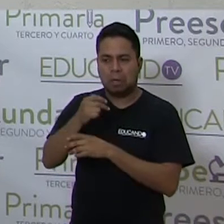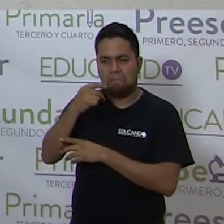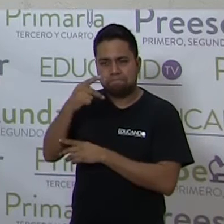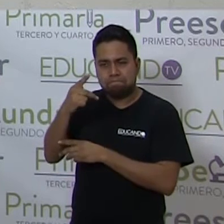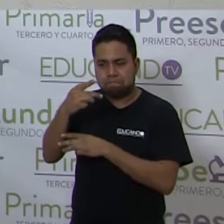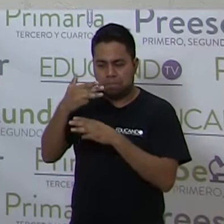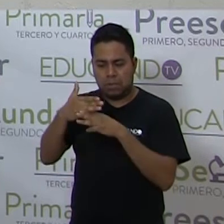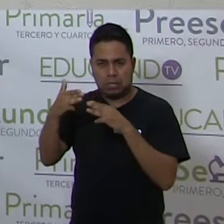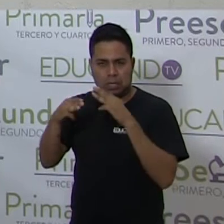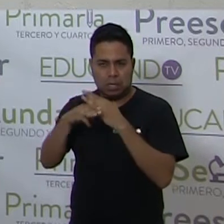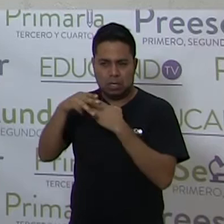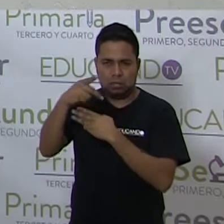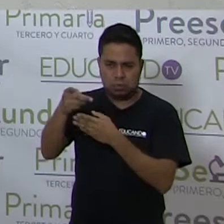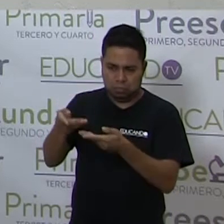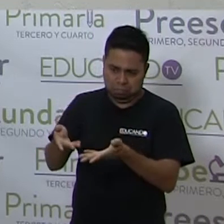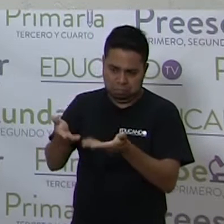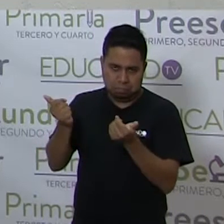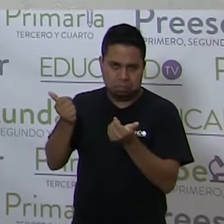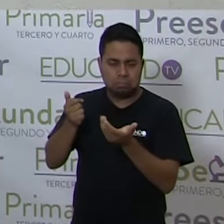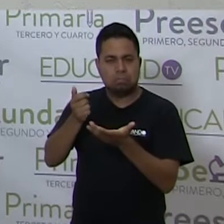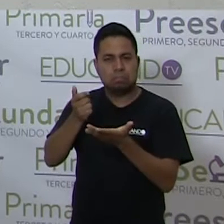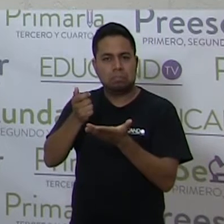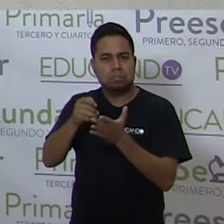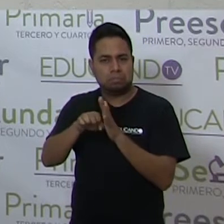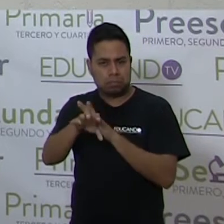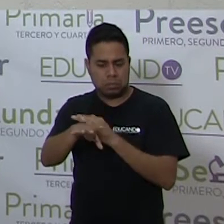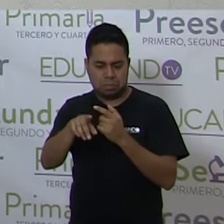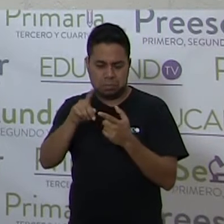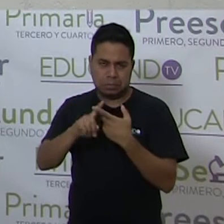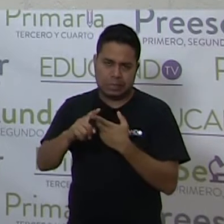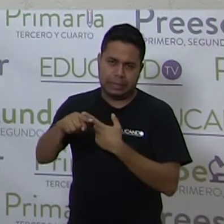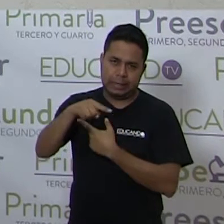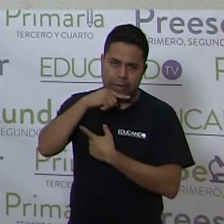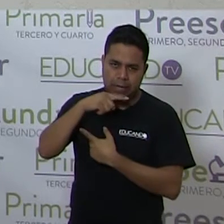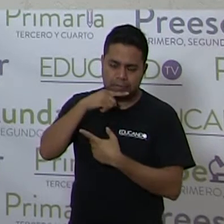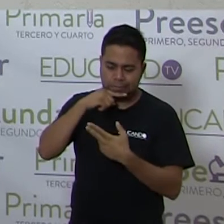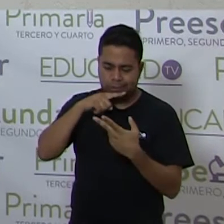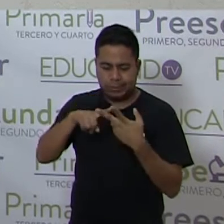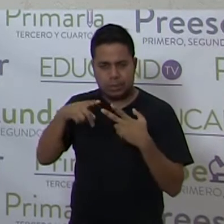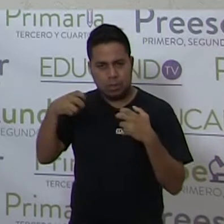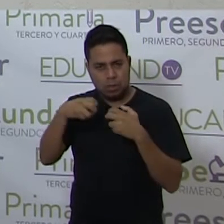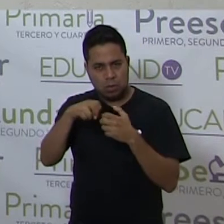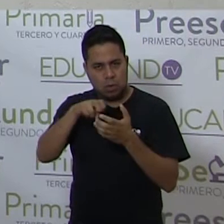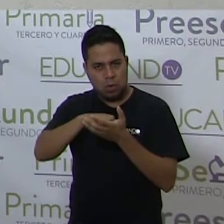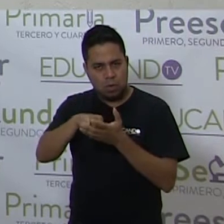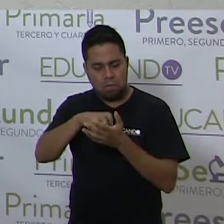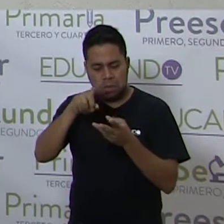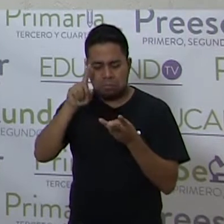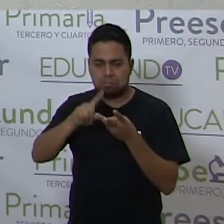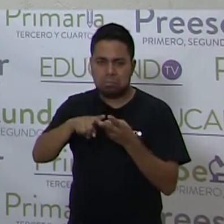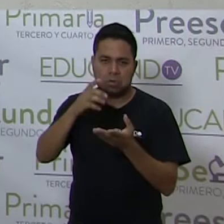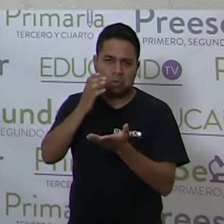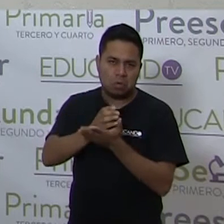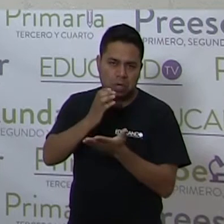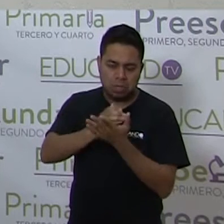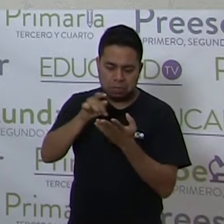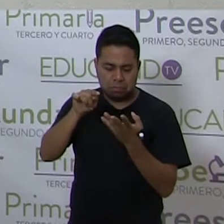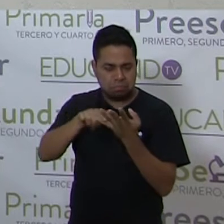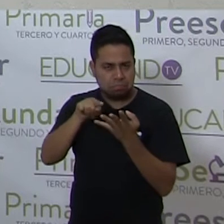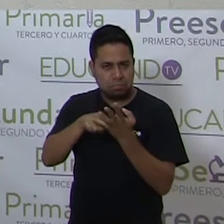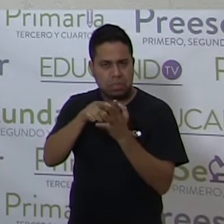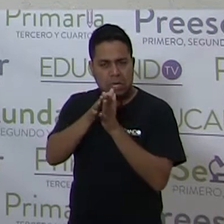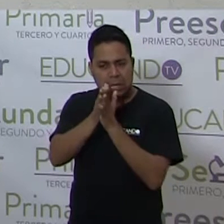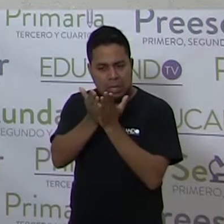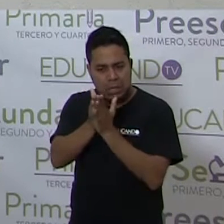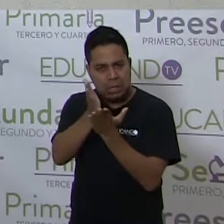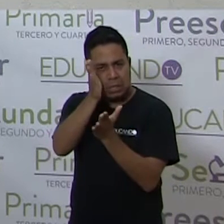escolares, como ya saben, un lápiz, un borrador, un cuaderno, una carpeta,